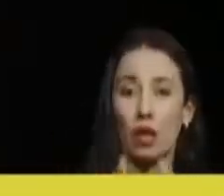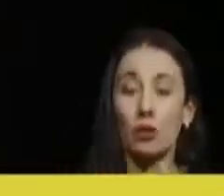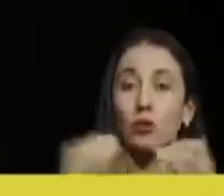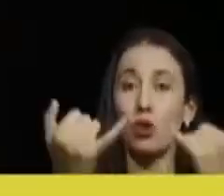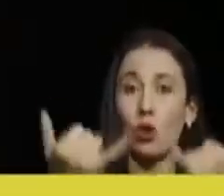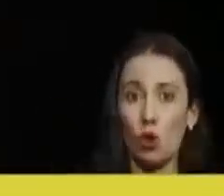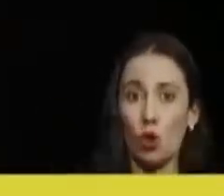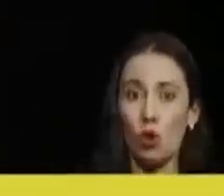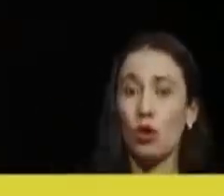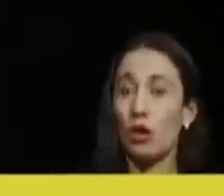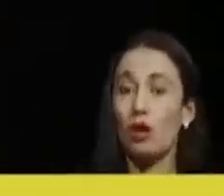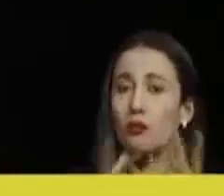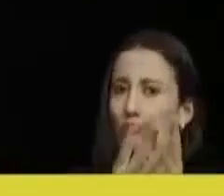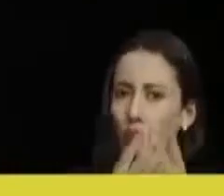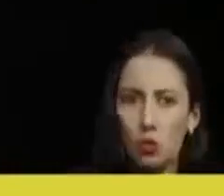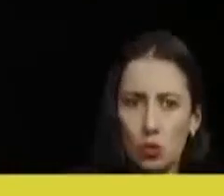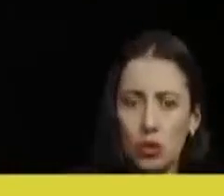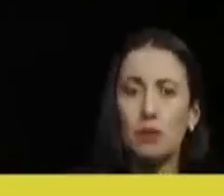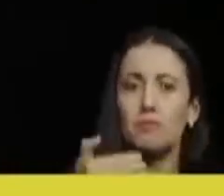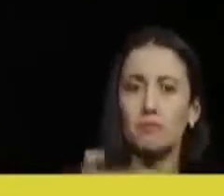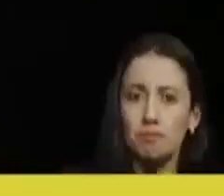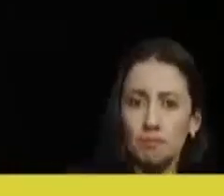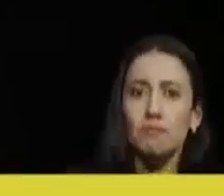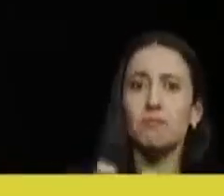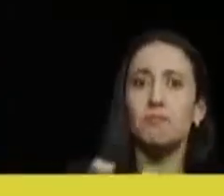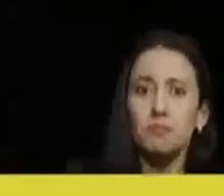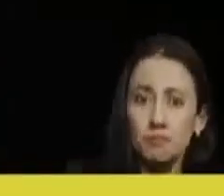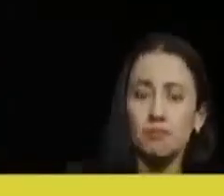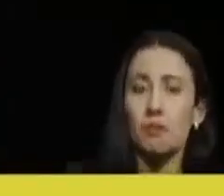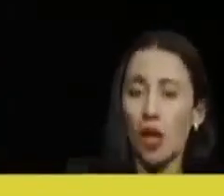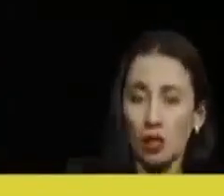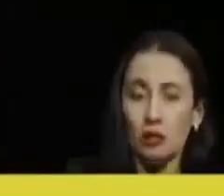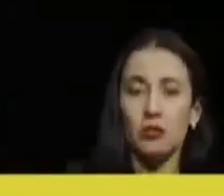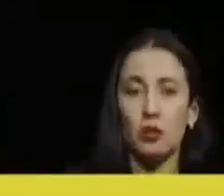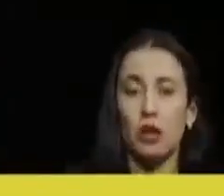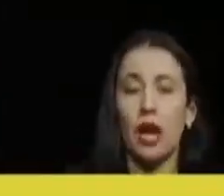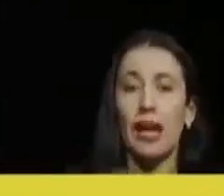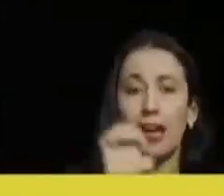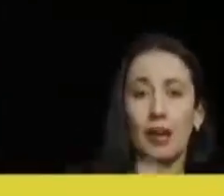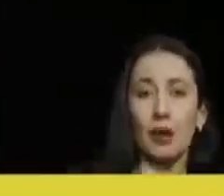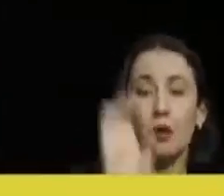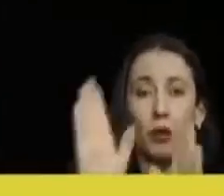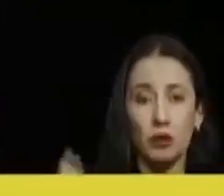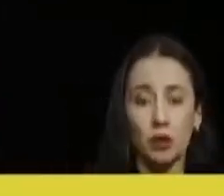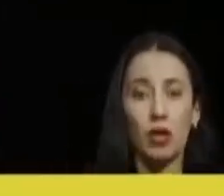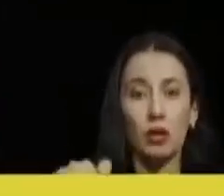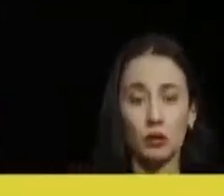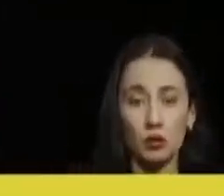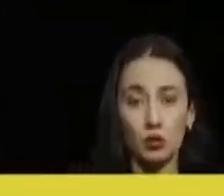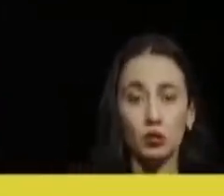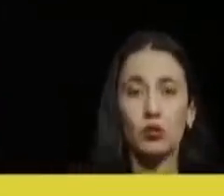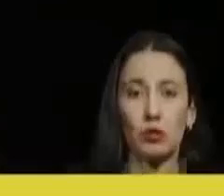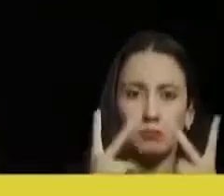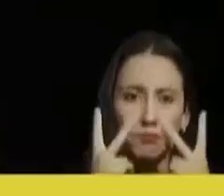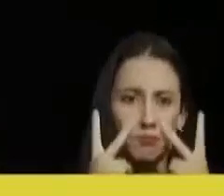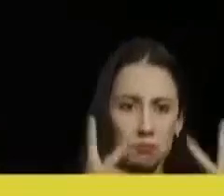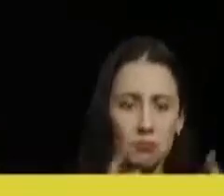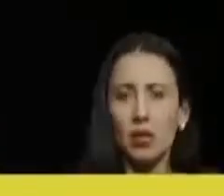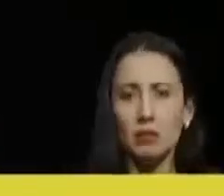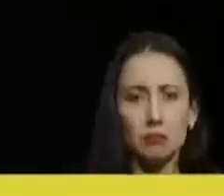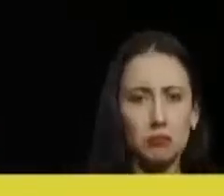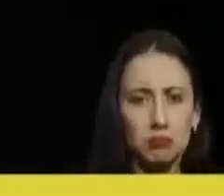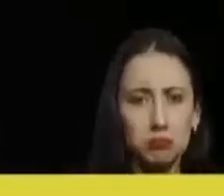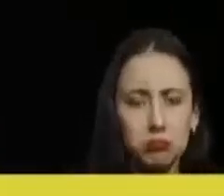ha sido fluida y constante. Las y los ecuatorianos han seguido de manera